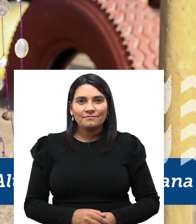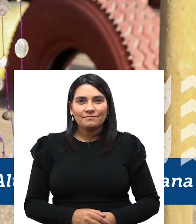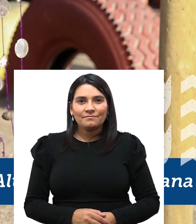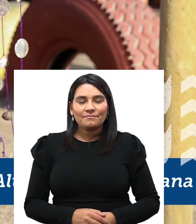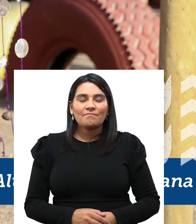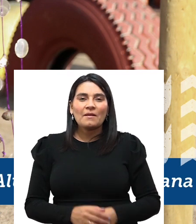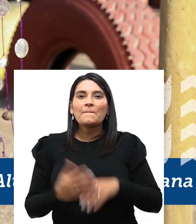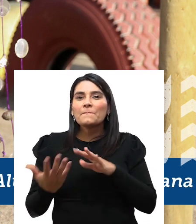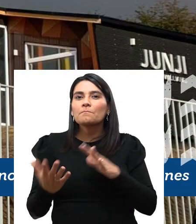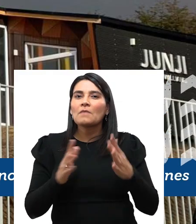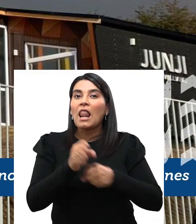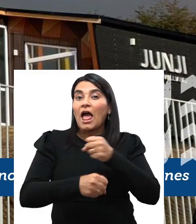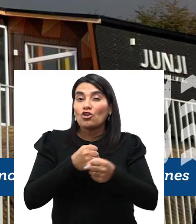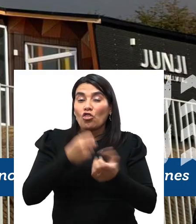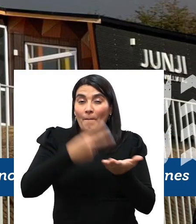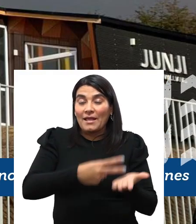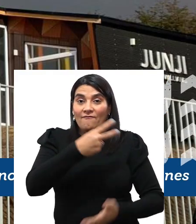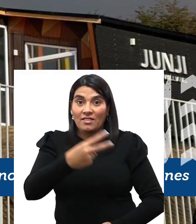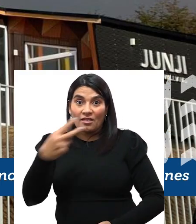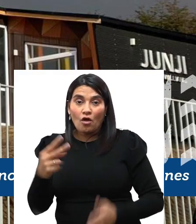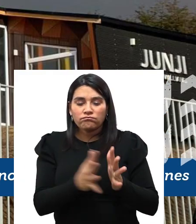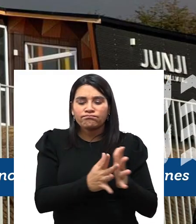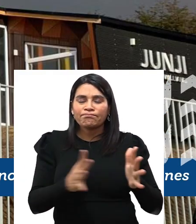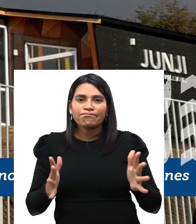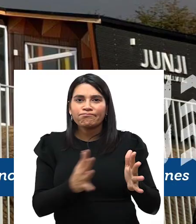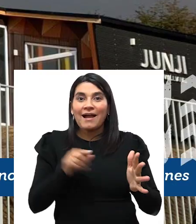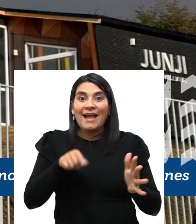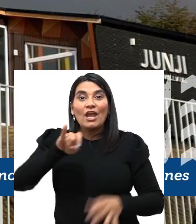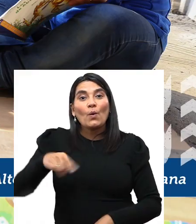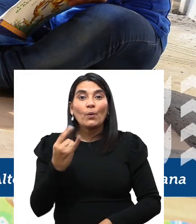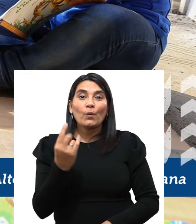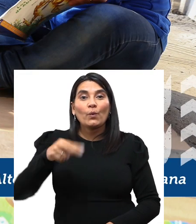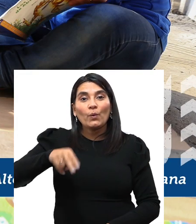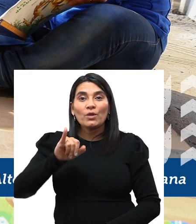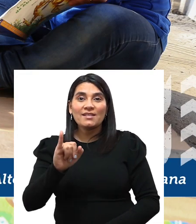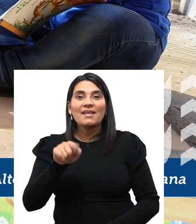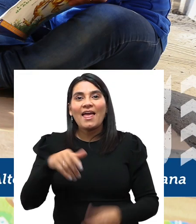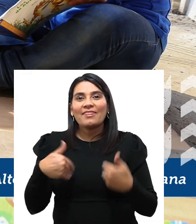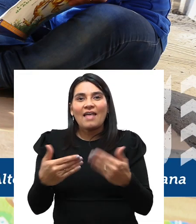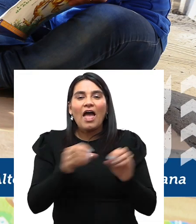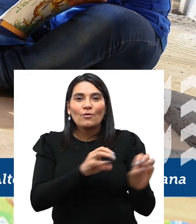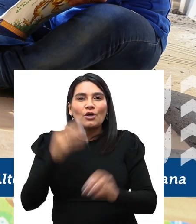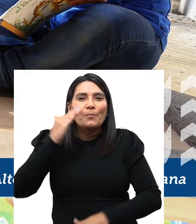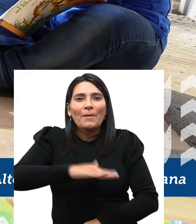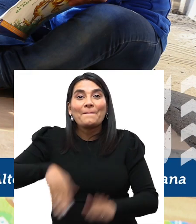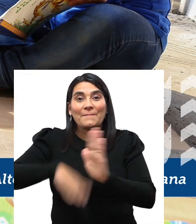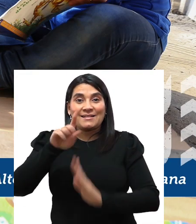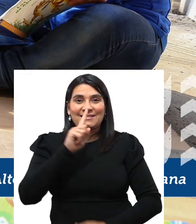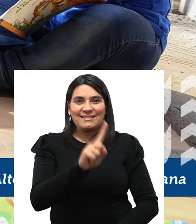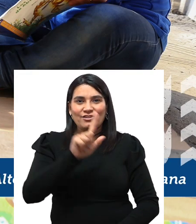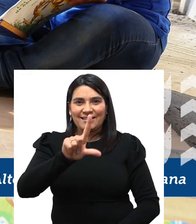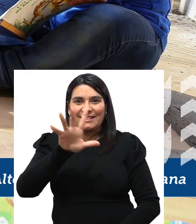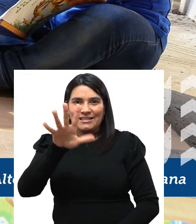Durante el año 2022, la Junji entregó educación parvularia a más de 175.000